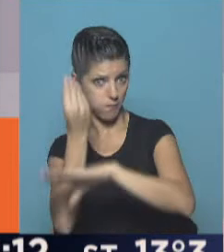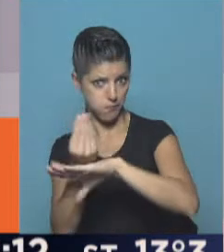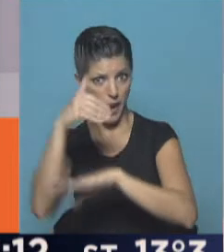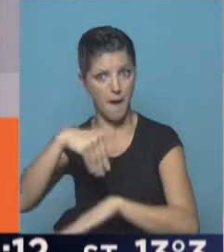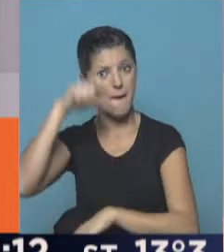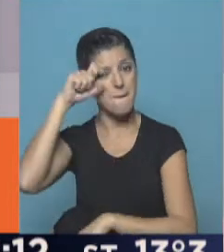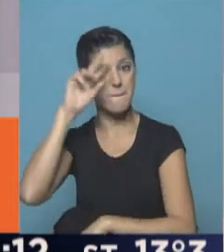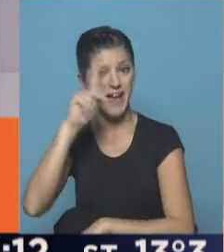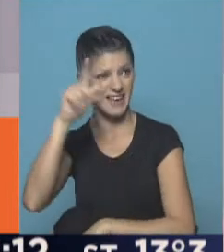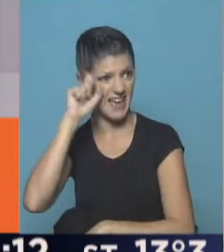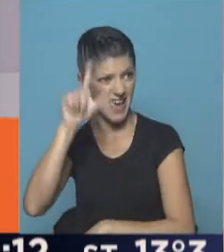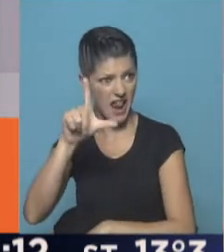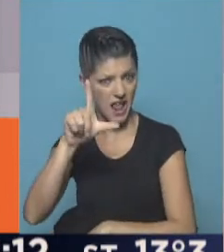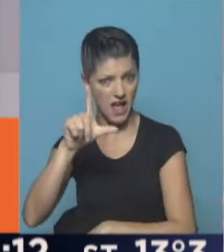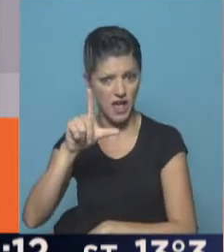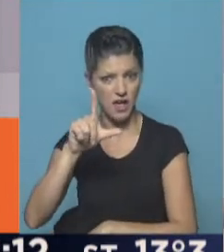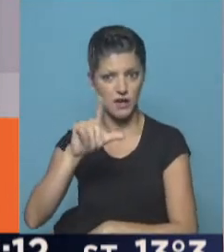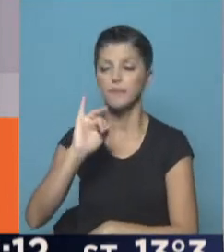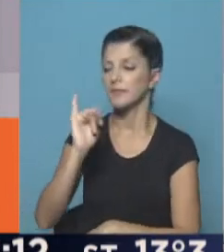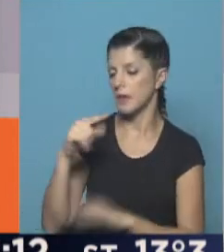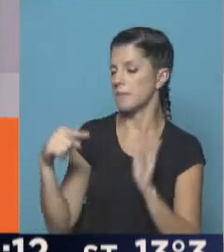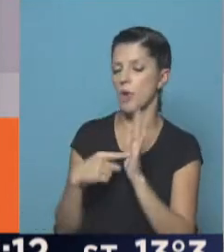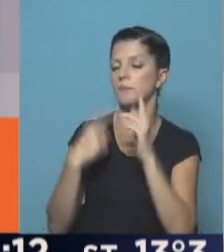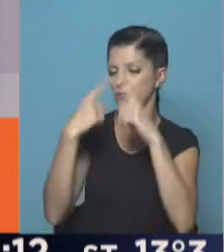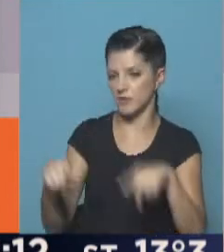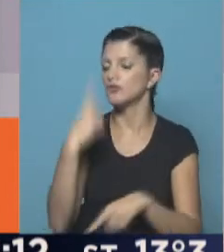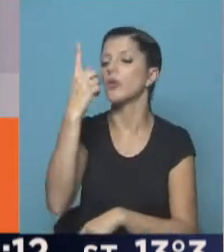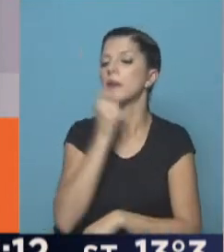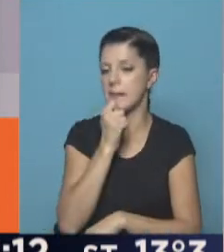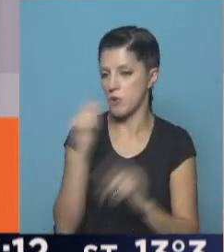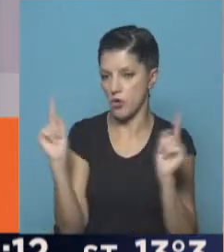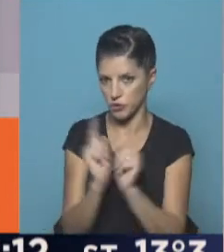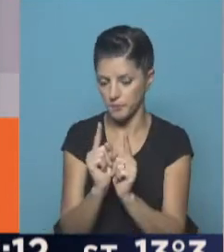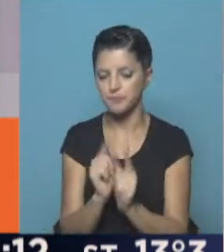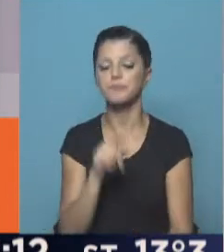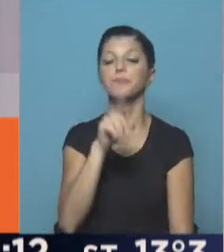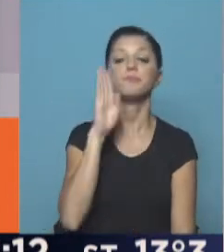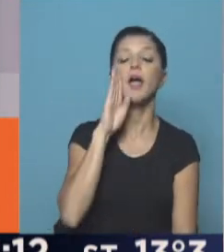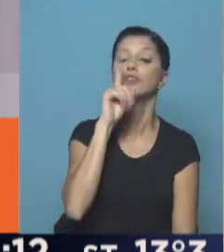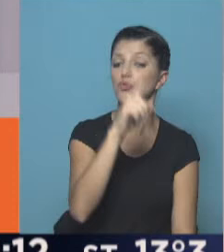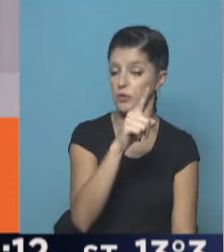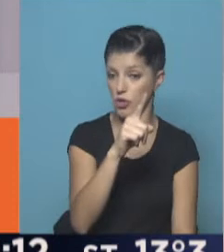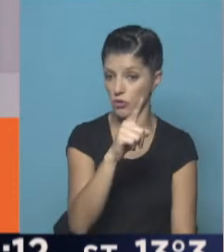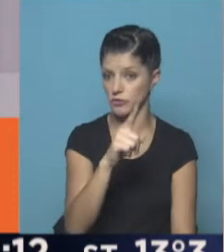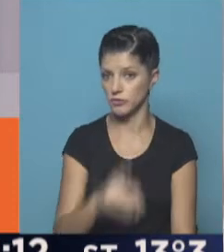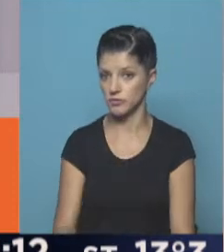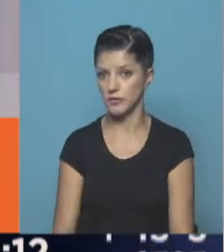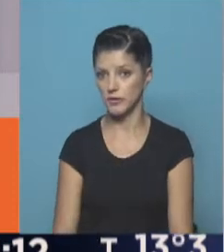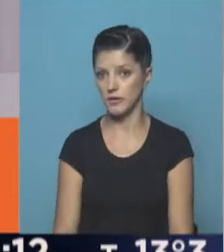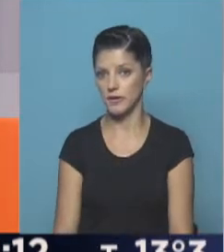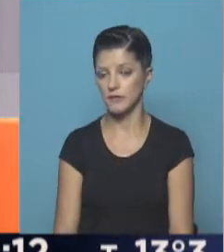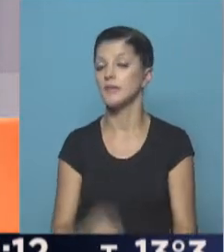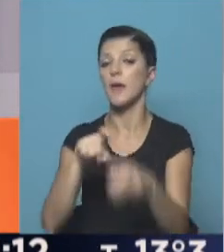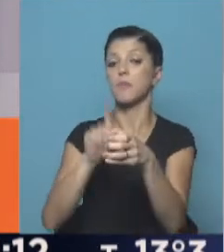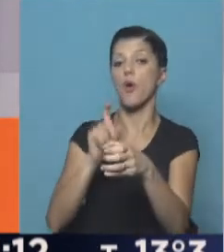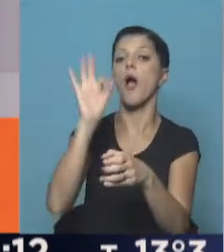posta, pero no es lo mismo. ¿Por qué? Porque voy a dar un ejemplo muy concreto. Con un Estados Unidos mucho más fuera de la OTAN,